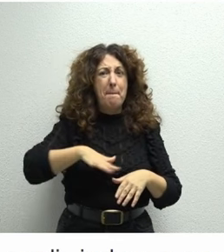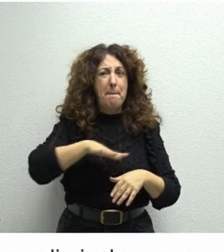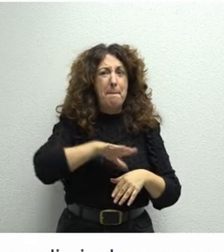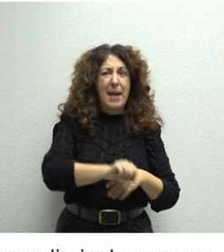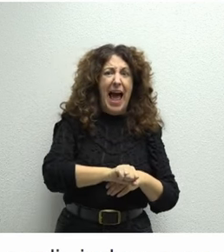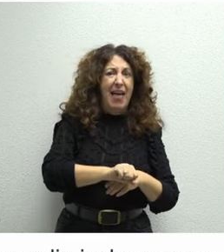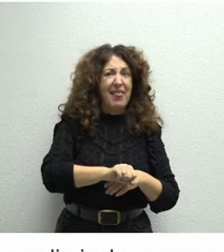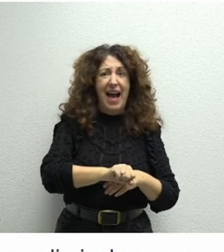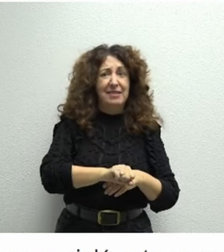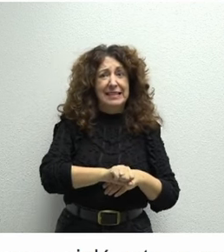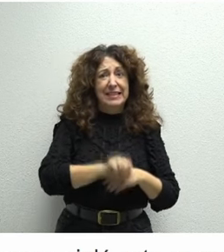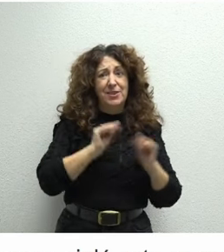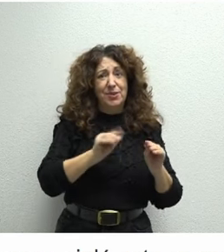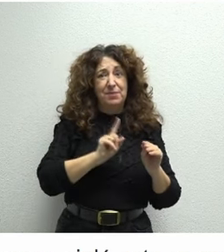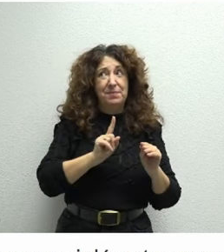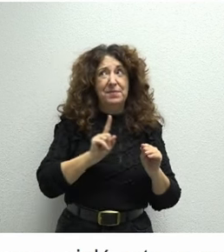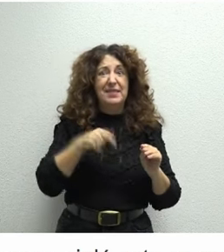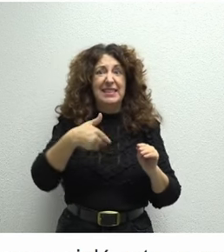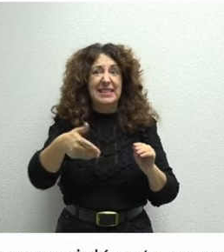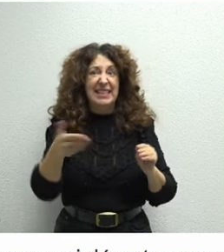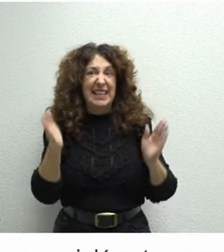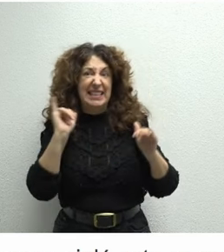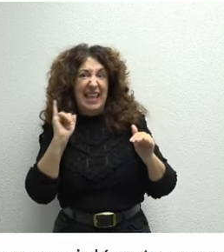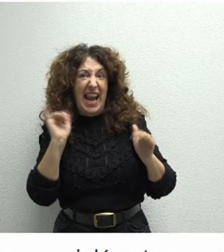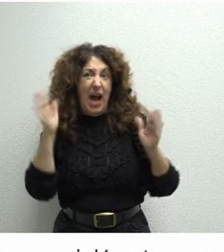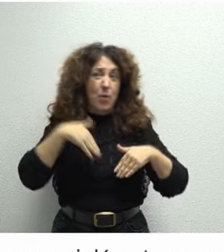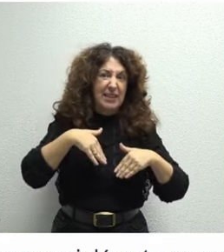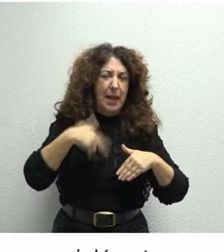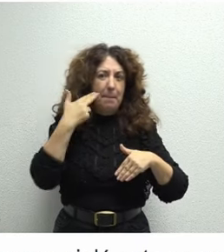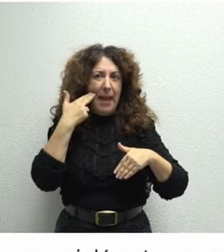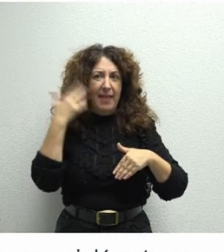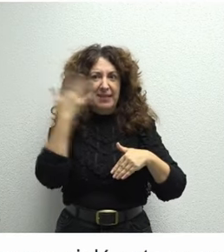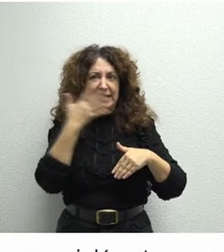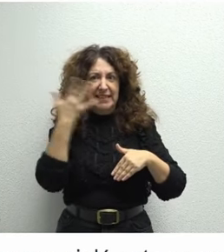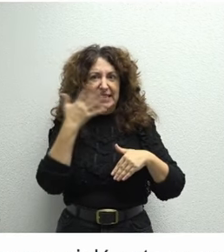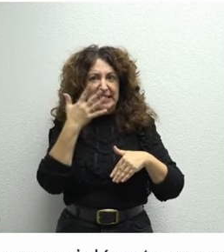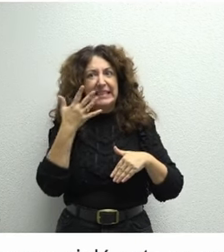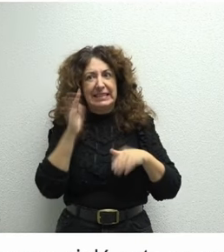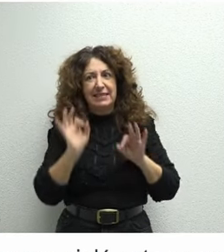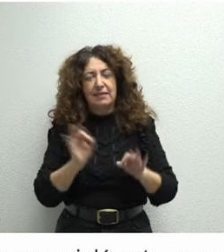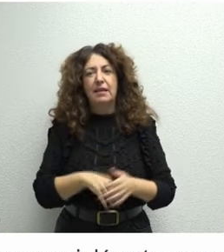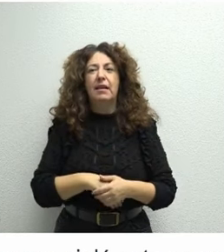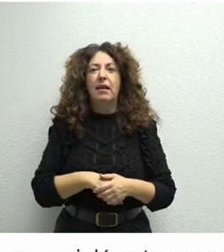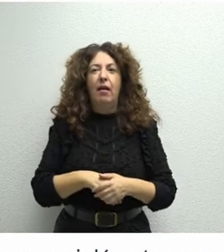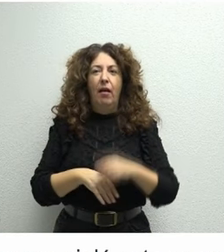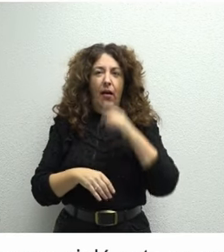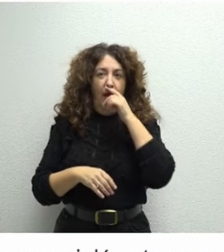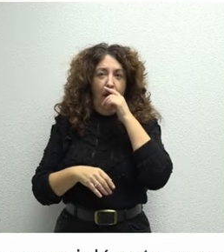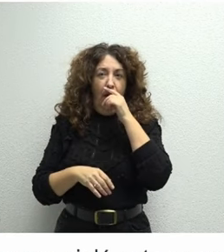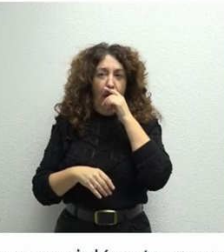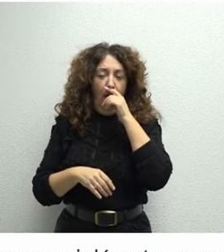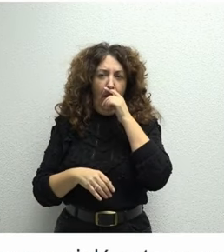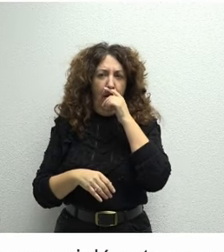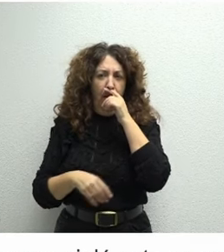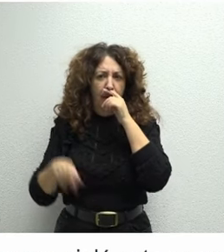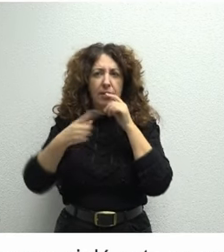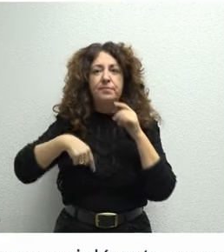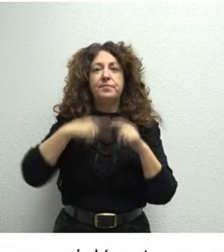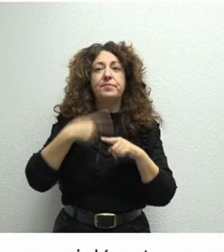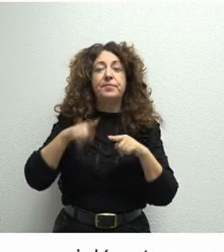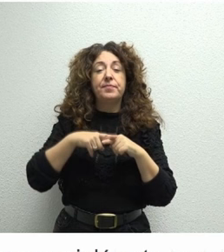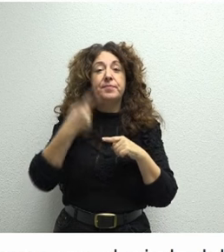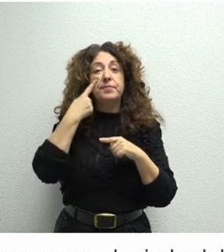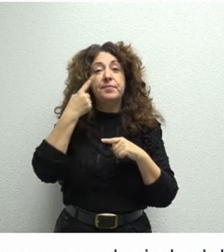constanza estará no estará nos avisaría previamente pero El miedo lo lo tenemos impacto que hemos visto que tiene esta